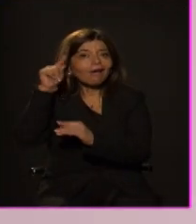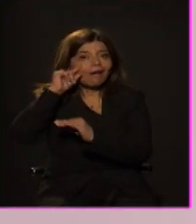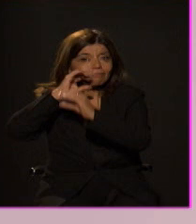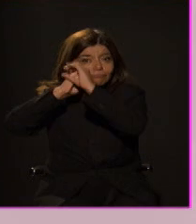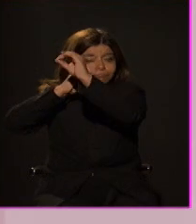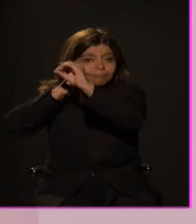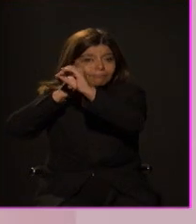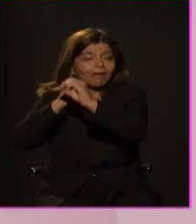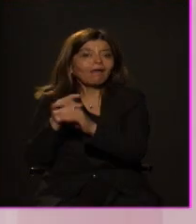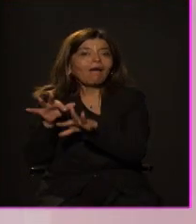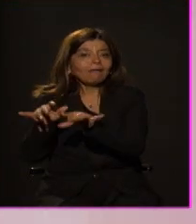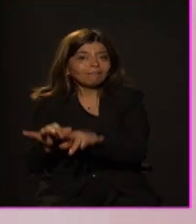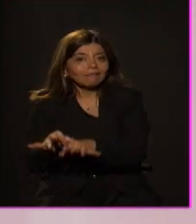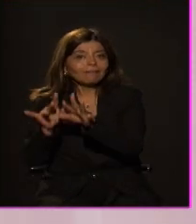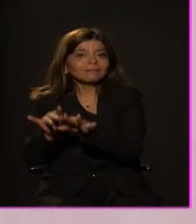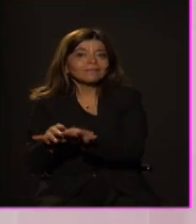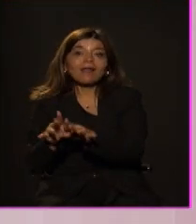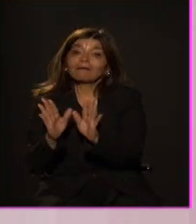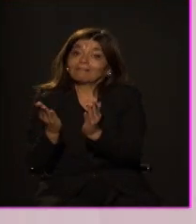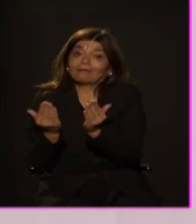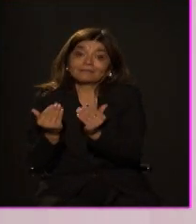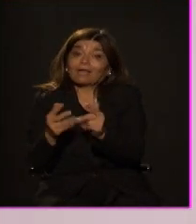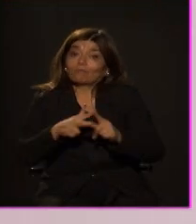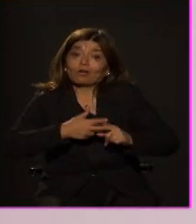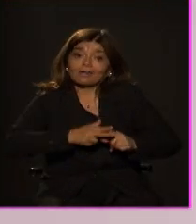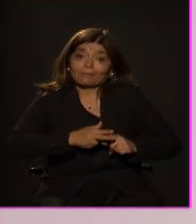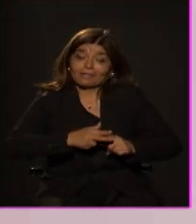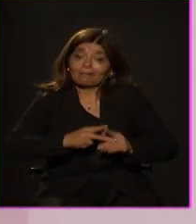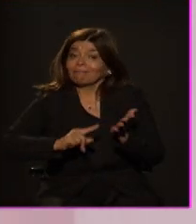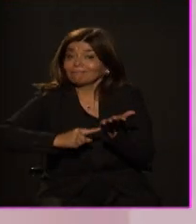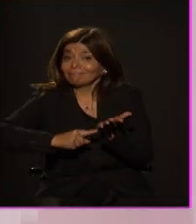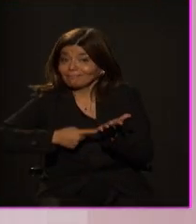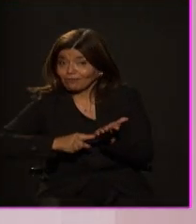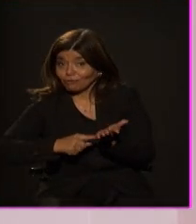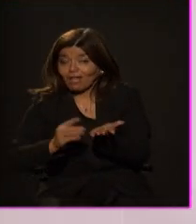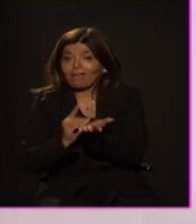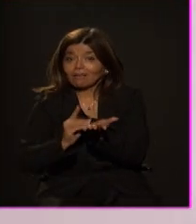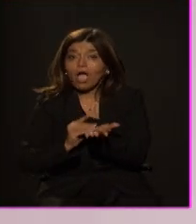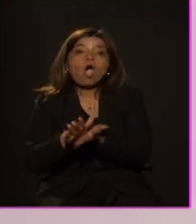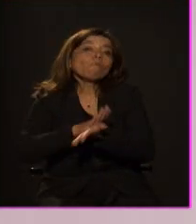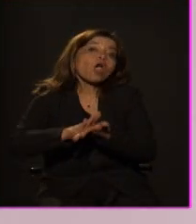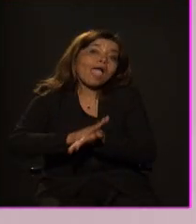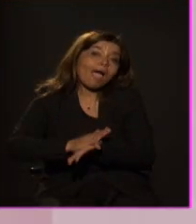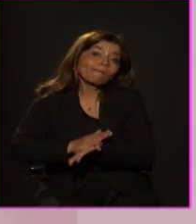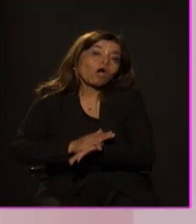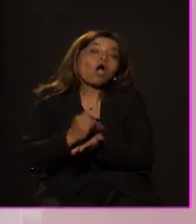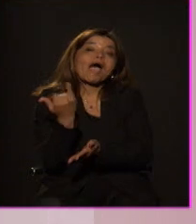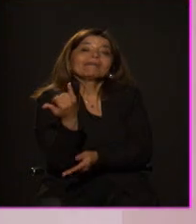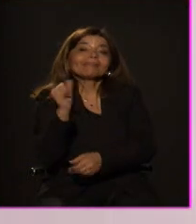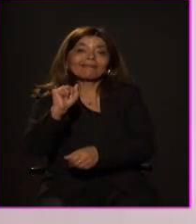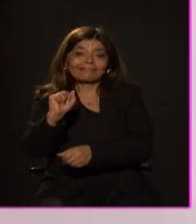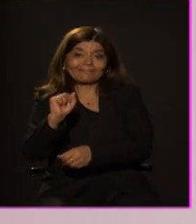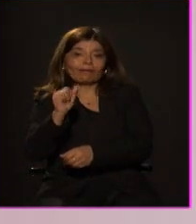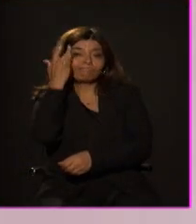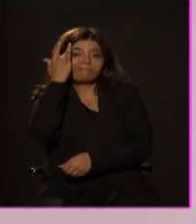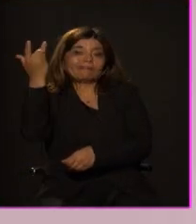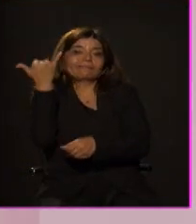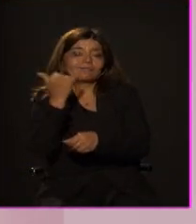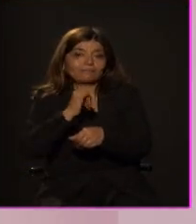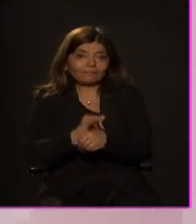un equipo de personas. Vamos a tener que apoyarnos con herramientas como inteligencia artificial. Entonces, acá pueden ver una